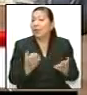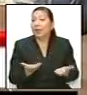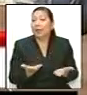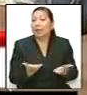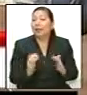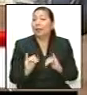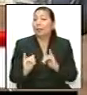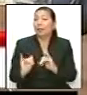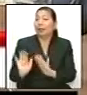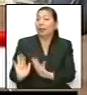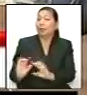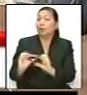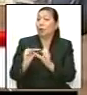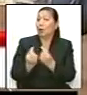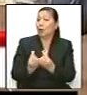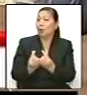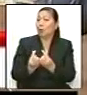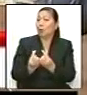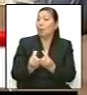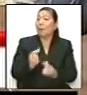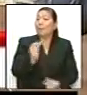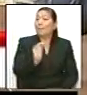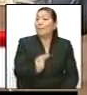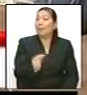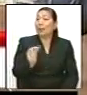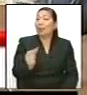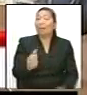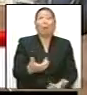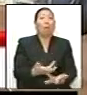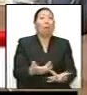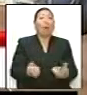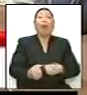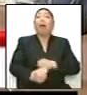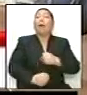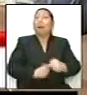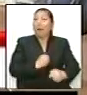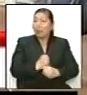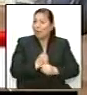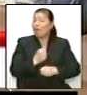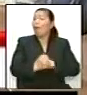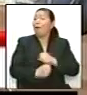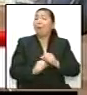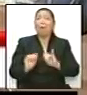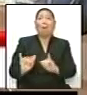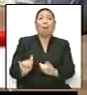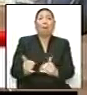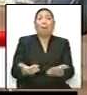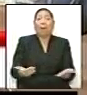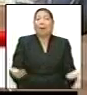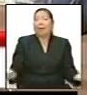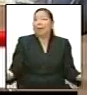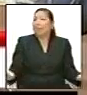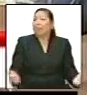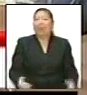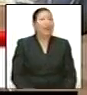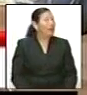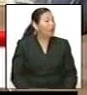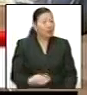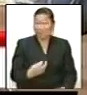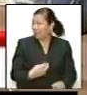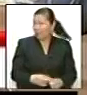estamos dejando a ese grupo de seres humanos al intemperie año tras año, señor ministro. Y entonces eso es